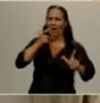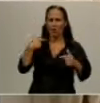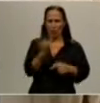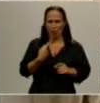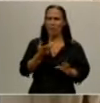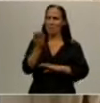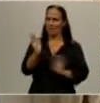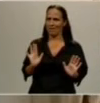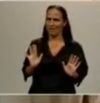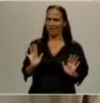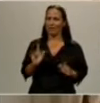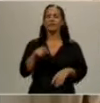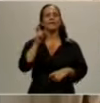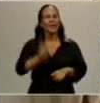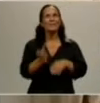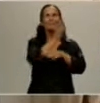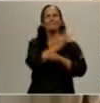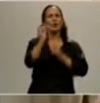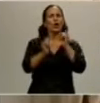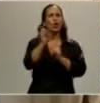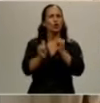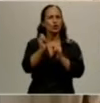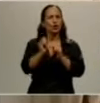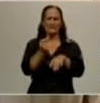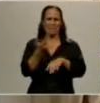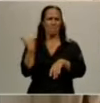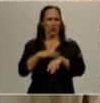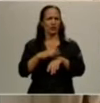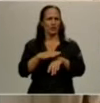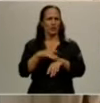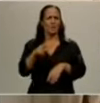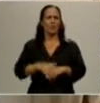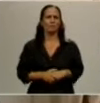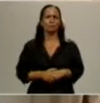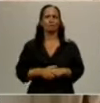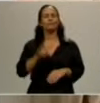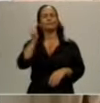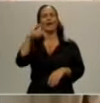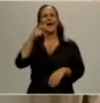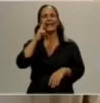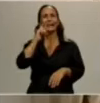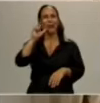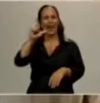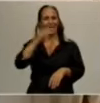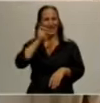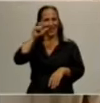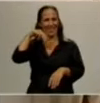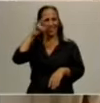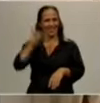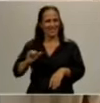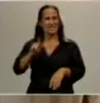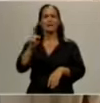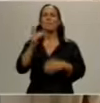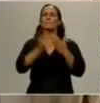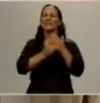lo contara hace muy poco tiempo el doctor Aníbal Fernández, entonces ministro